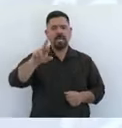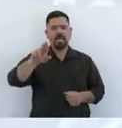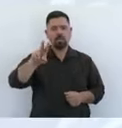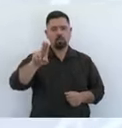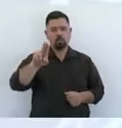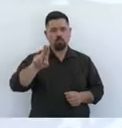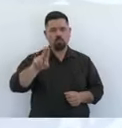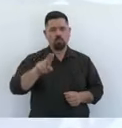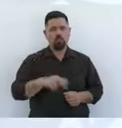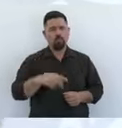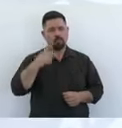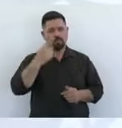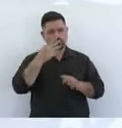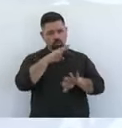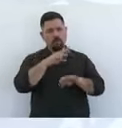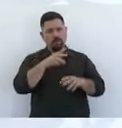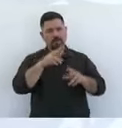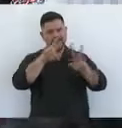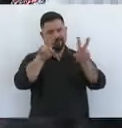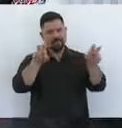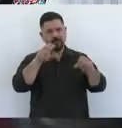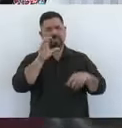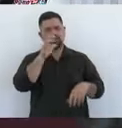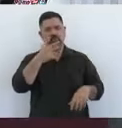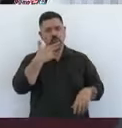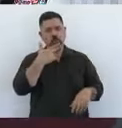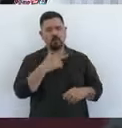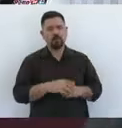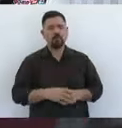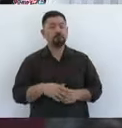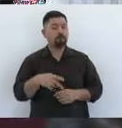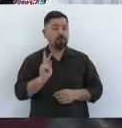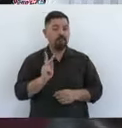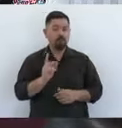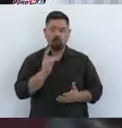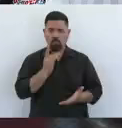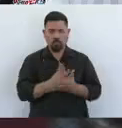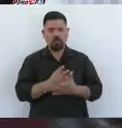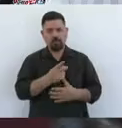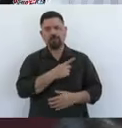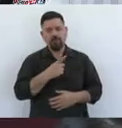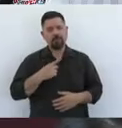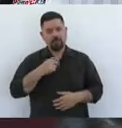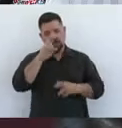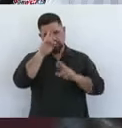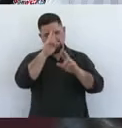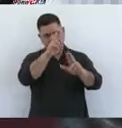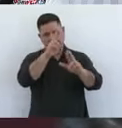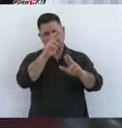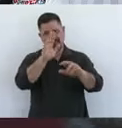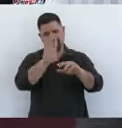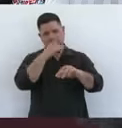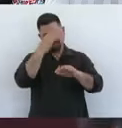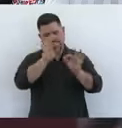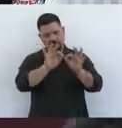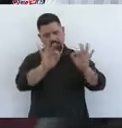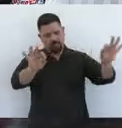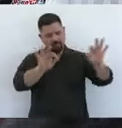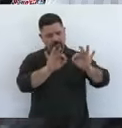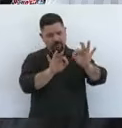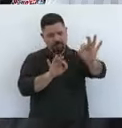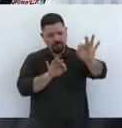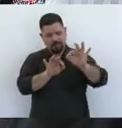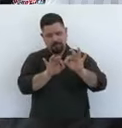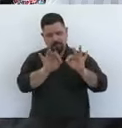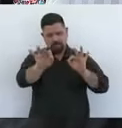para el caso de Chihuahua. Pero nada más es porque tenemos que ser respetuosos de las instancias, ¿no?, de todos